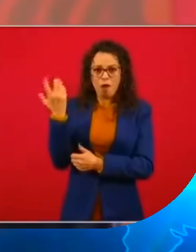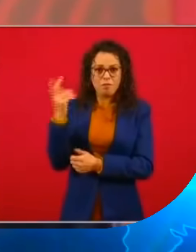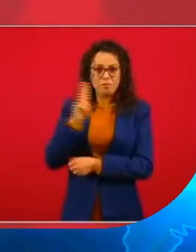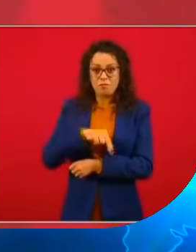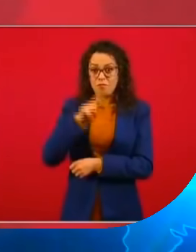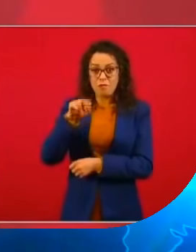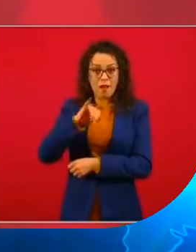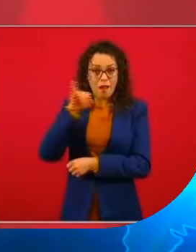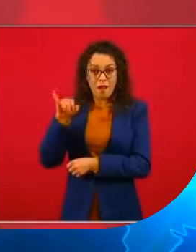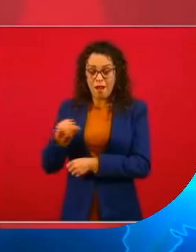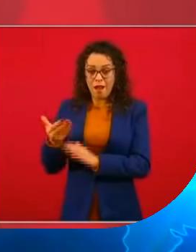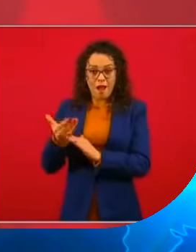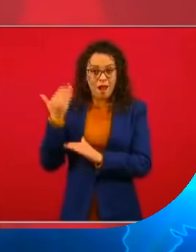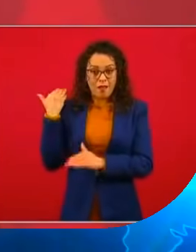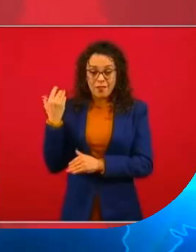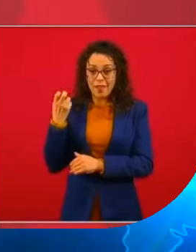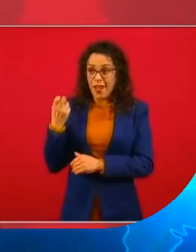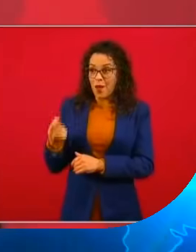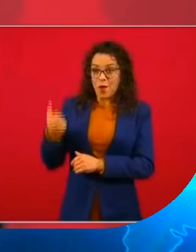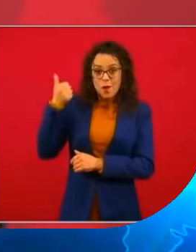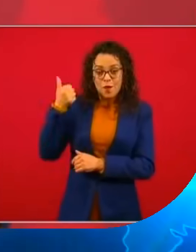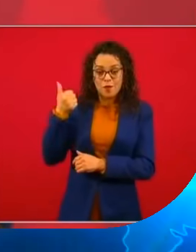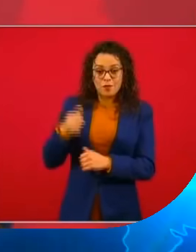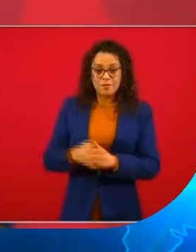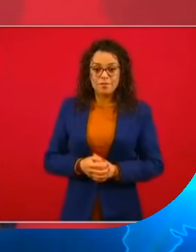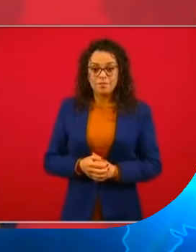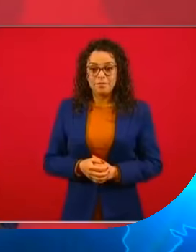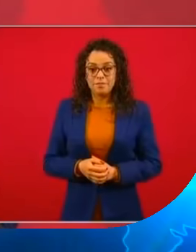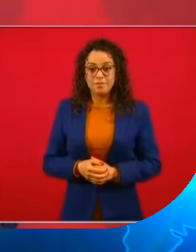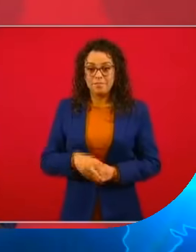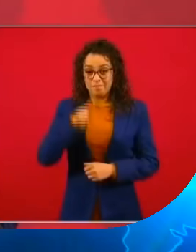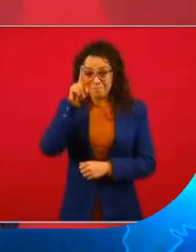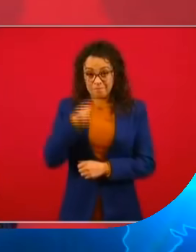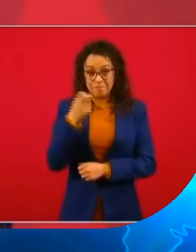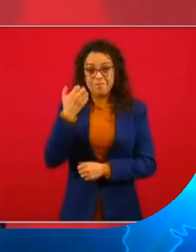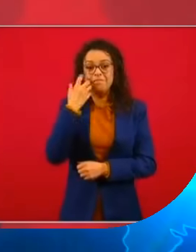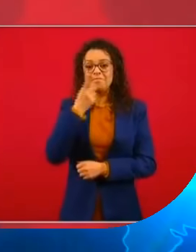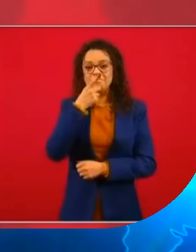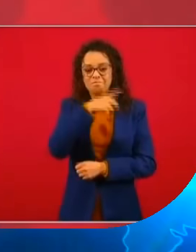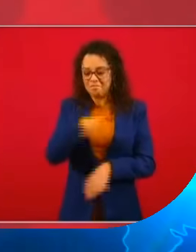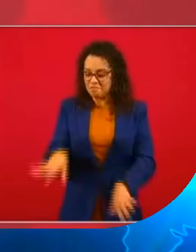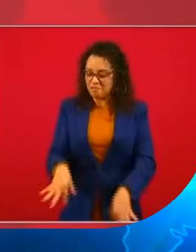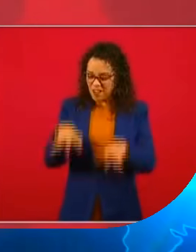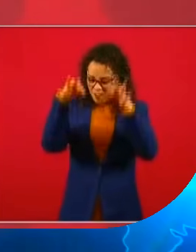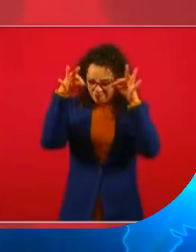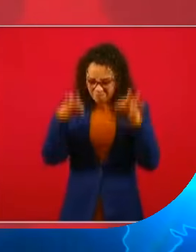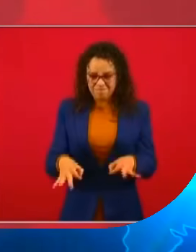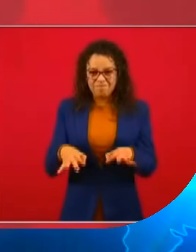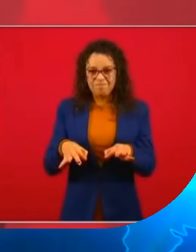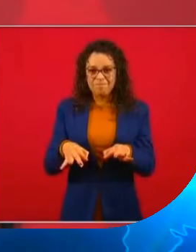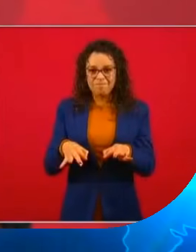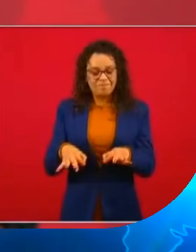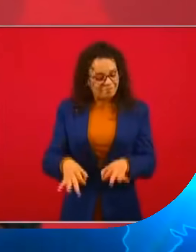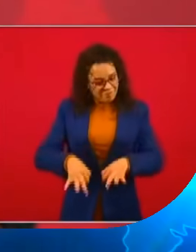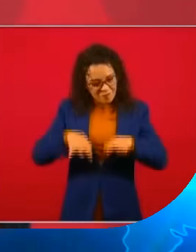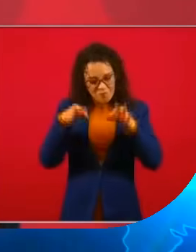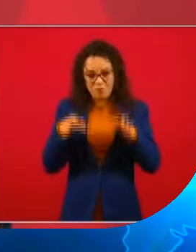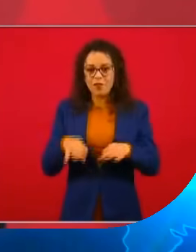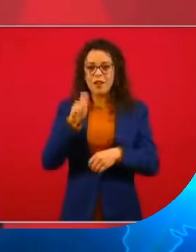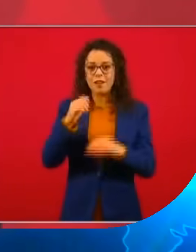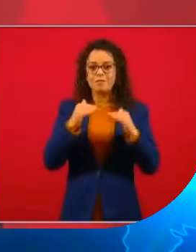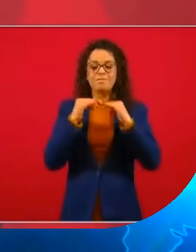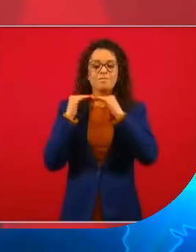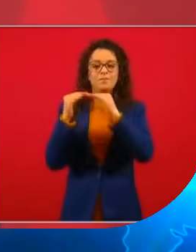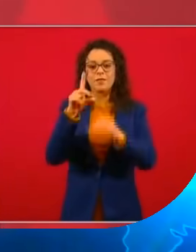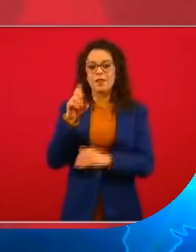demuestra de que era un auténtico demócrata. Le mandaba cartas a los gobernadores